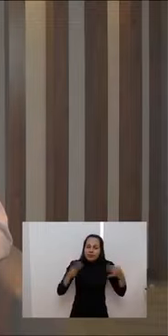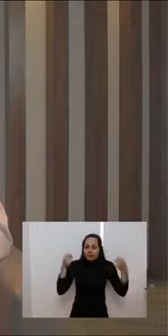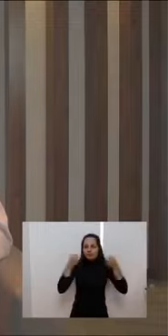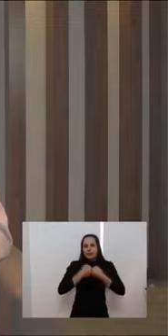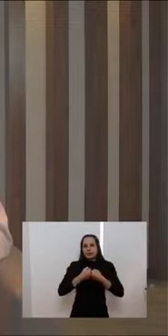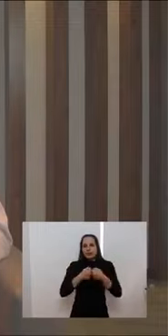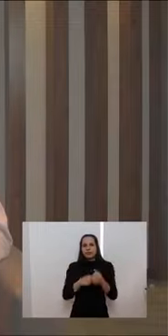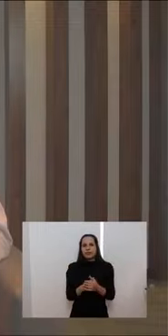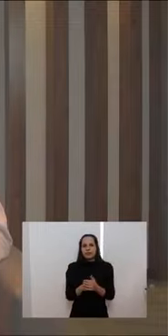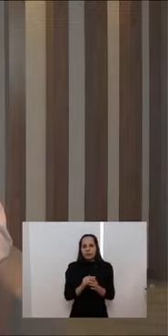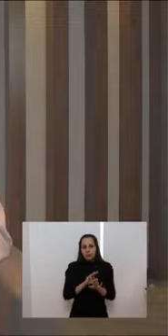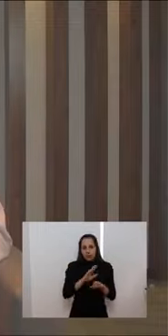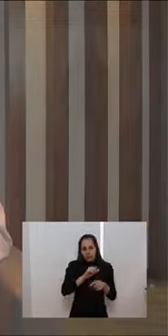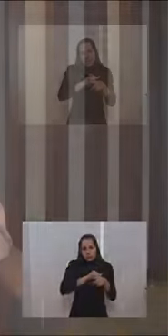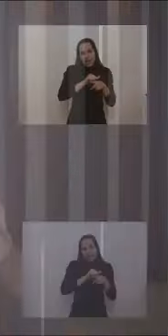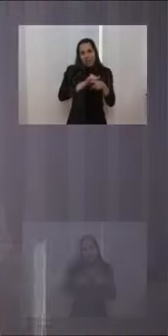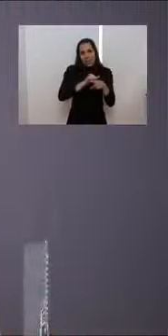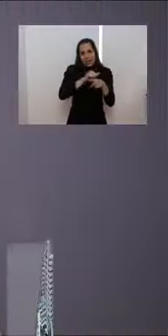centro de práctica